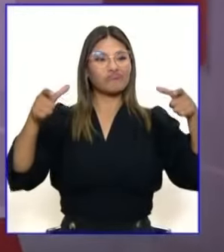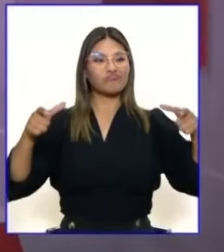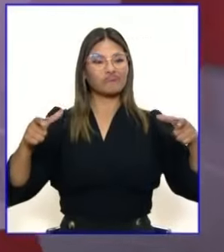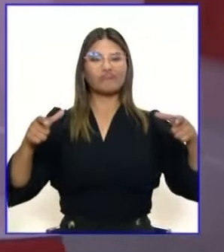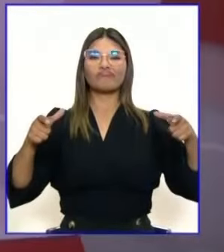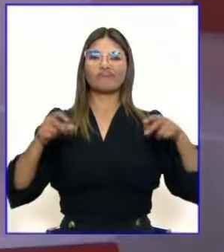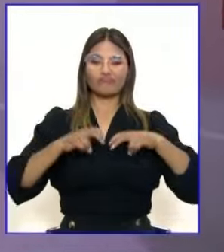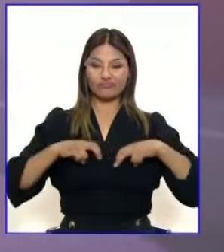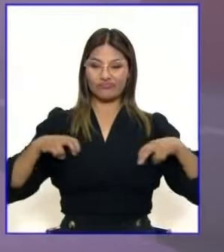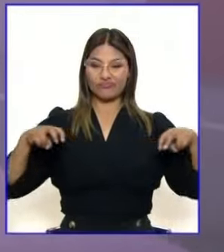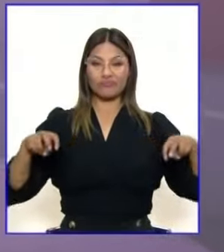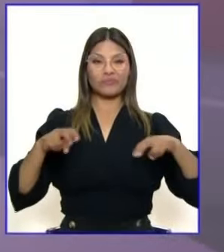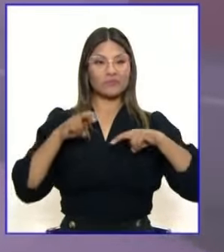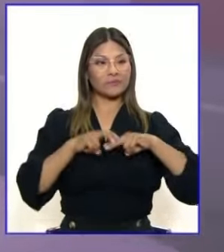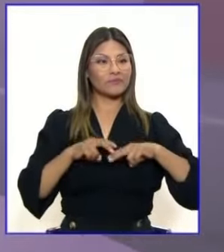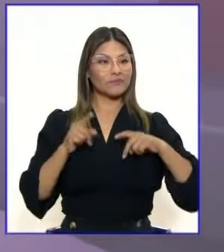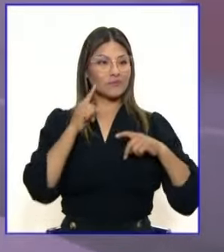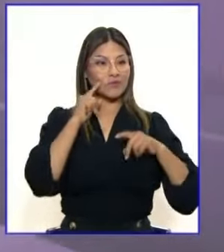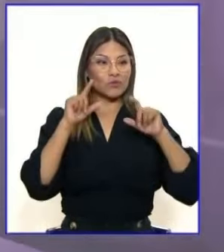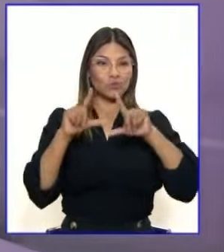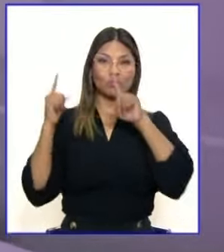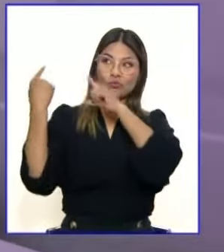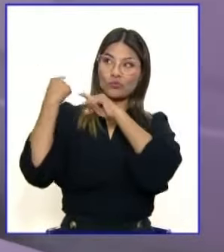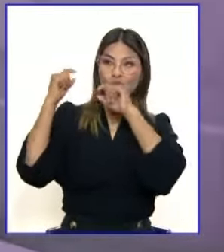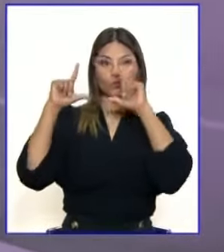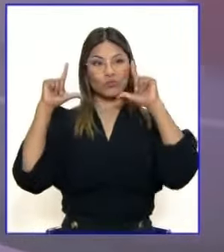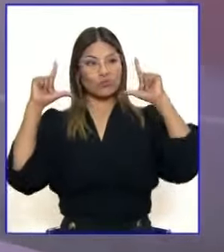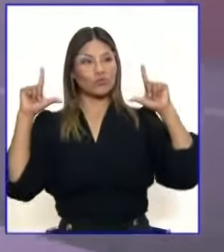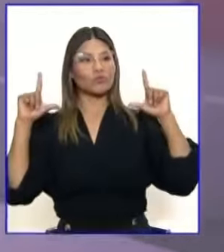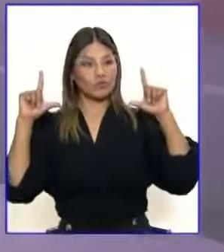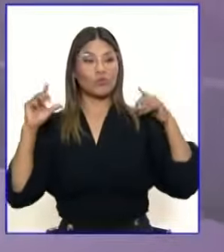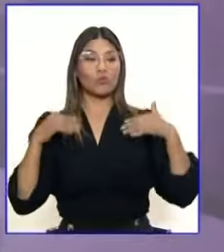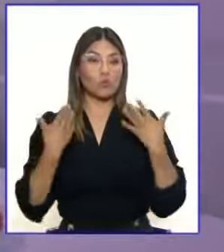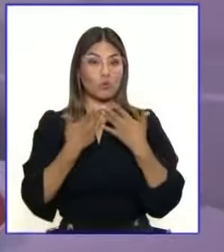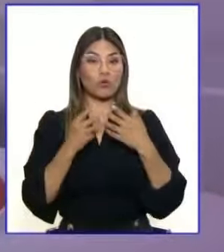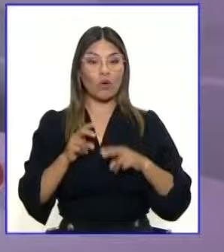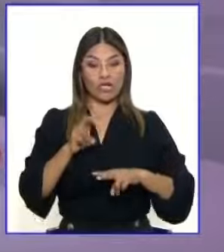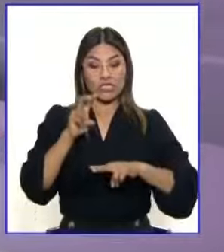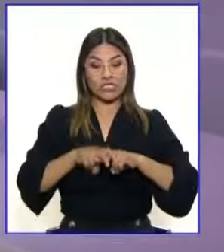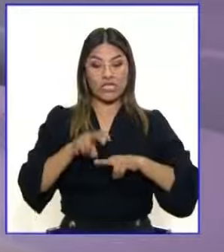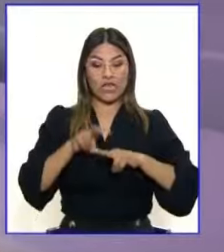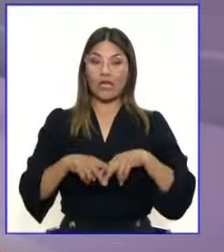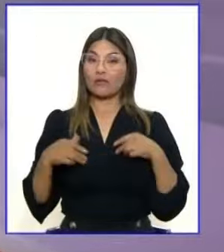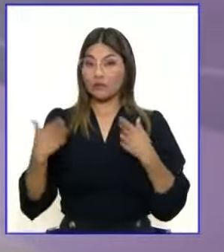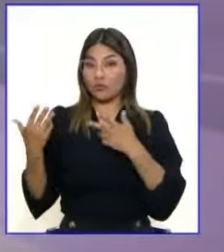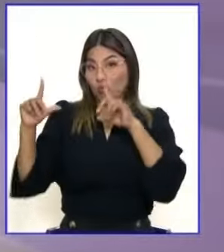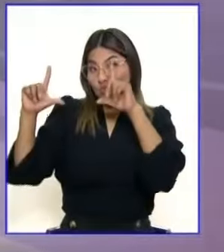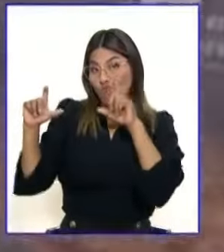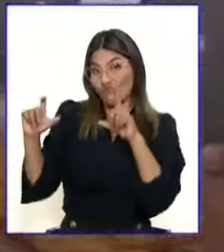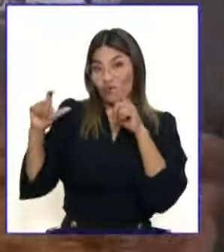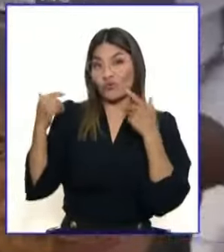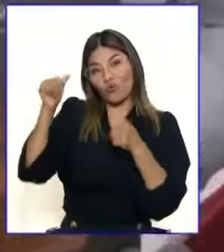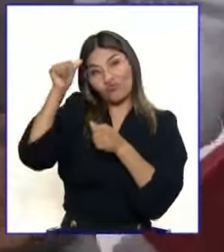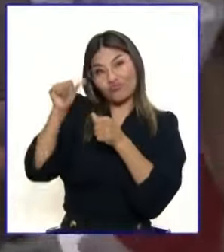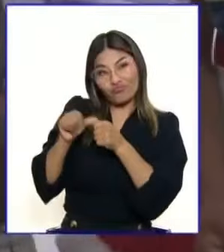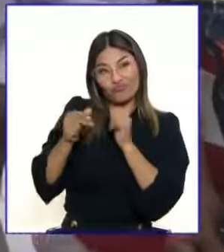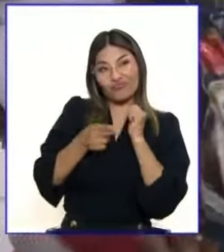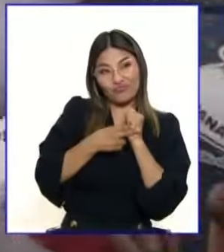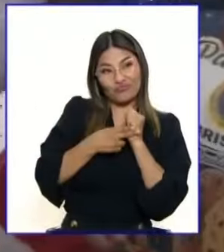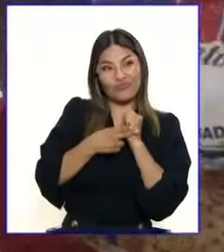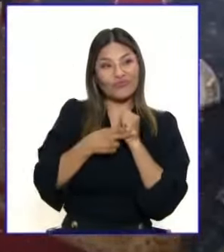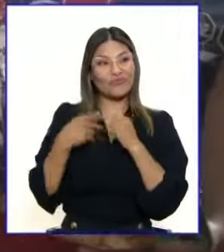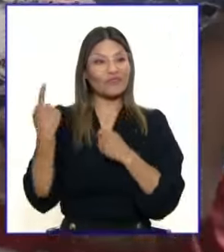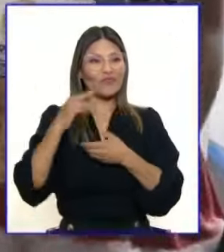pueden ingresar a este espacio, ver cómo se trabaja acá, incluso se pueden sentar, tomar una fotografía para el recuerdo. La Feria